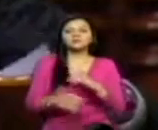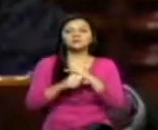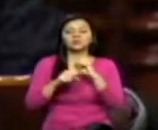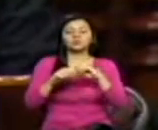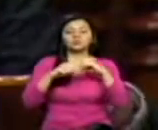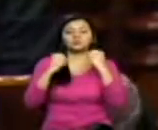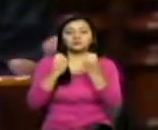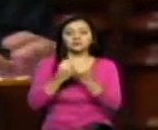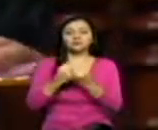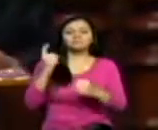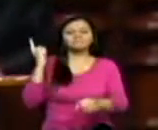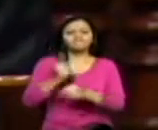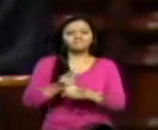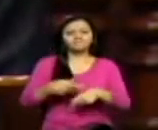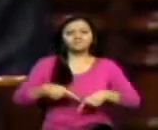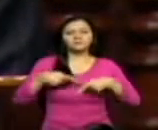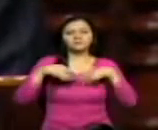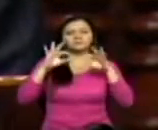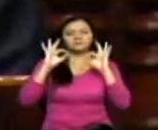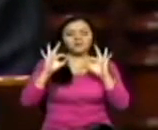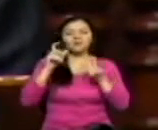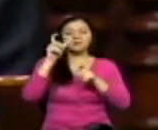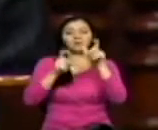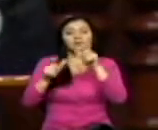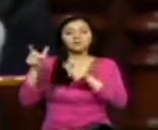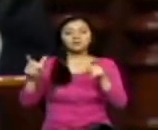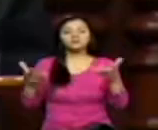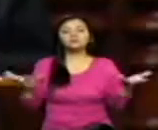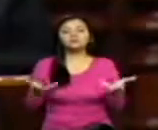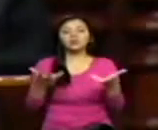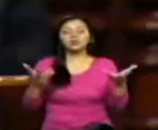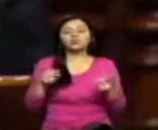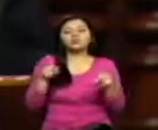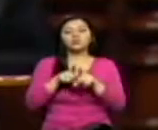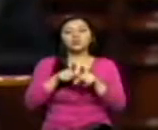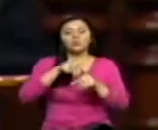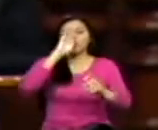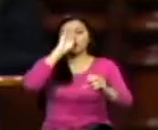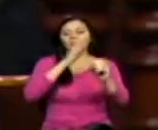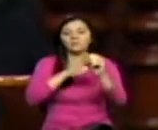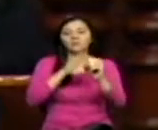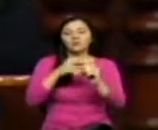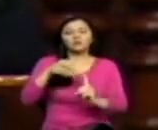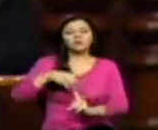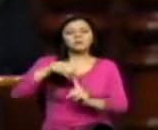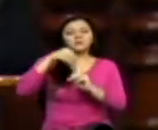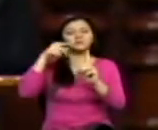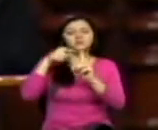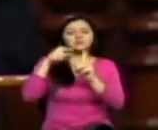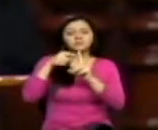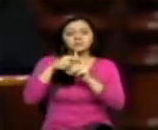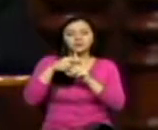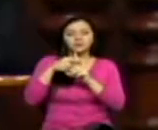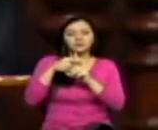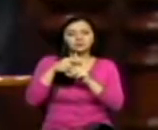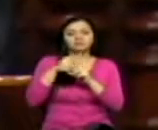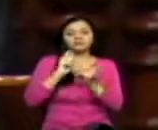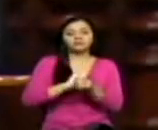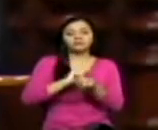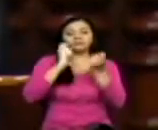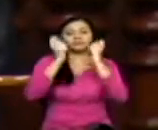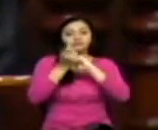poniendo el bienestar de las personas como el objetivo fundamental de cualquier cambio